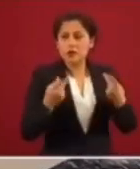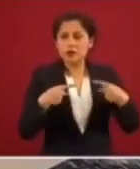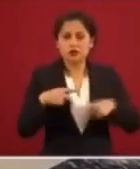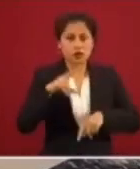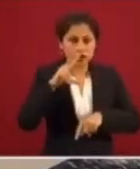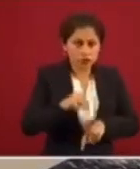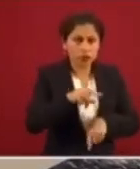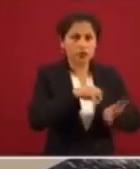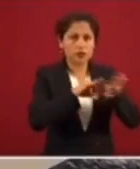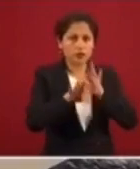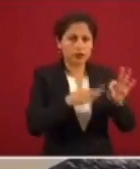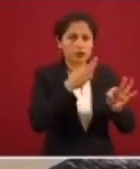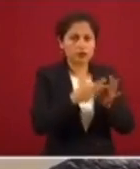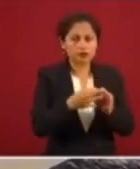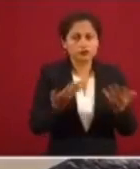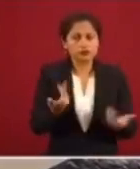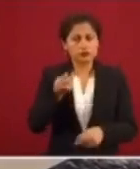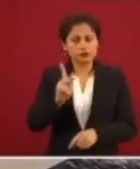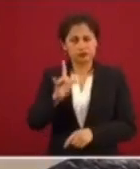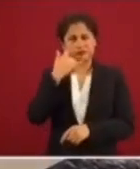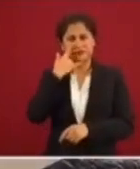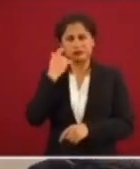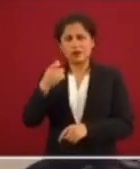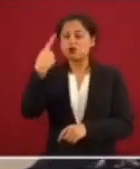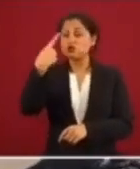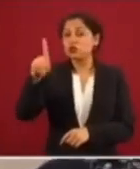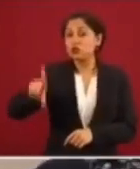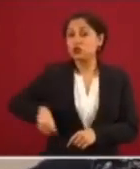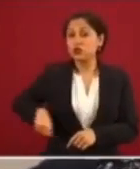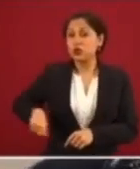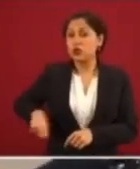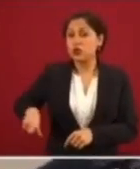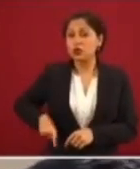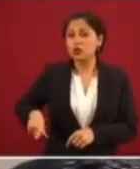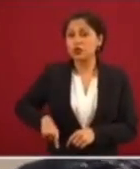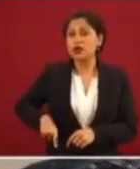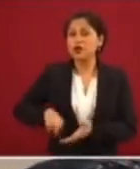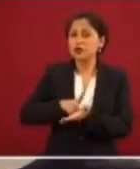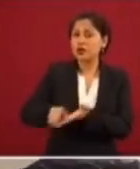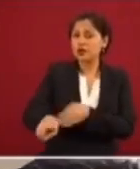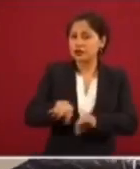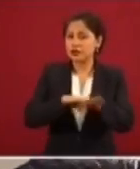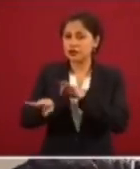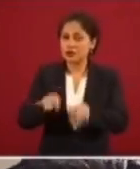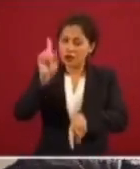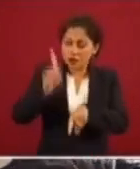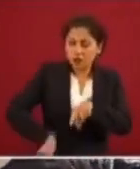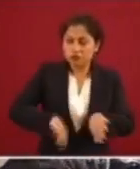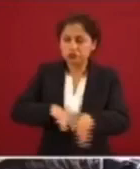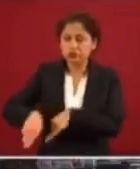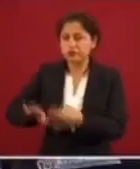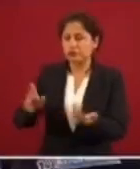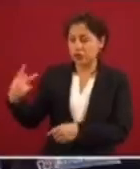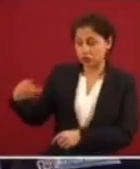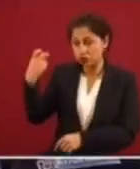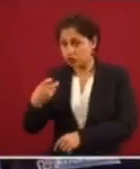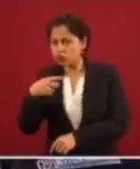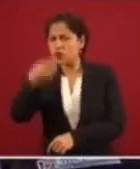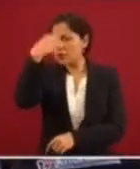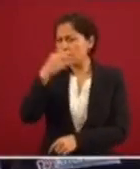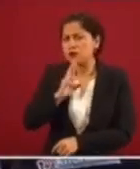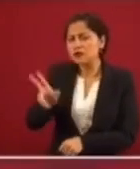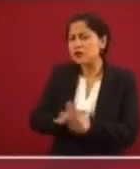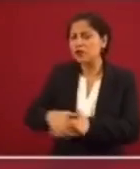su gobierno hay una disminución se les quita un derecho laboral? ¿Cuál sería el argumento que daría el presidente a esta crítica? Gracias. Pues